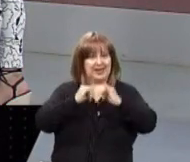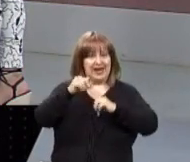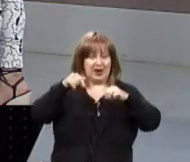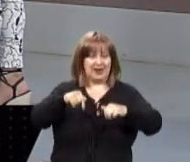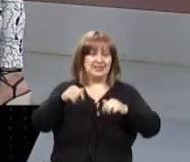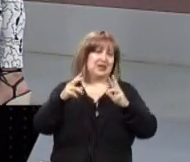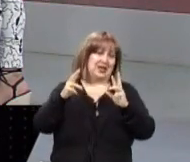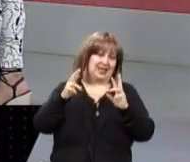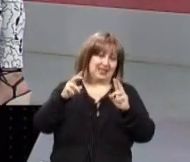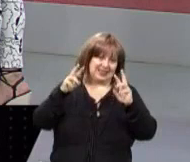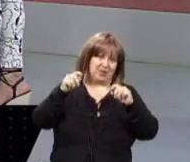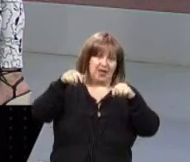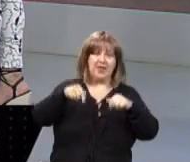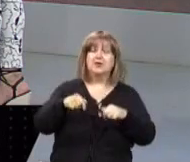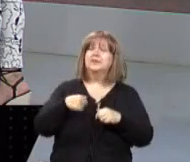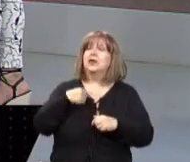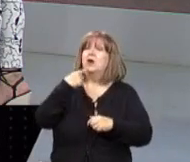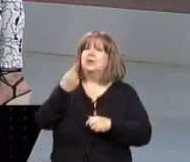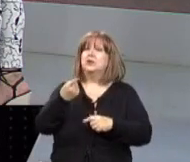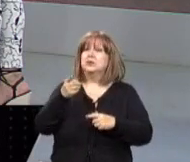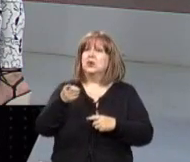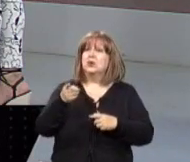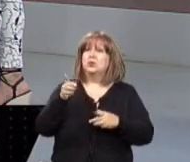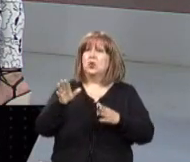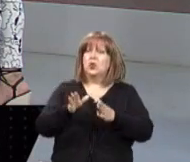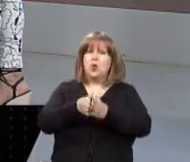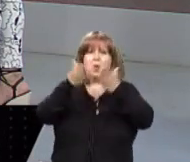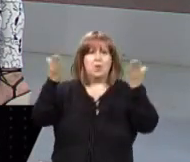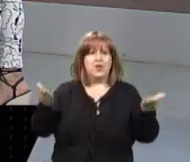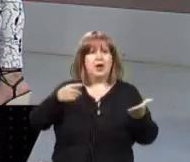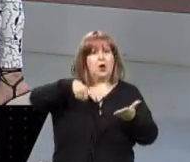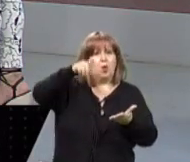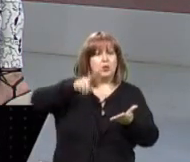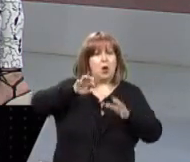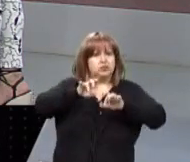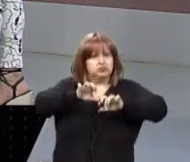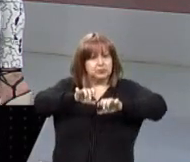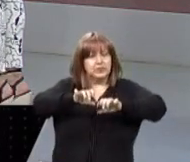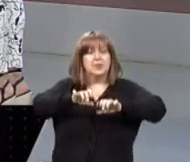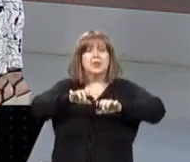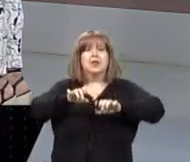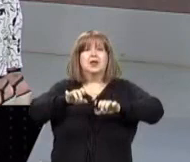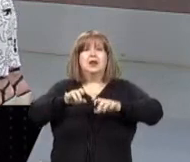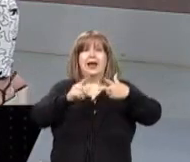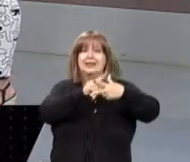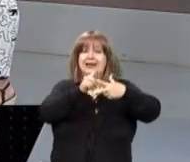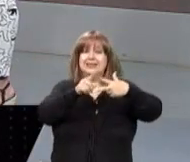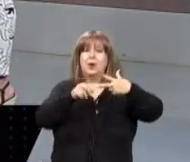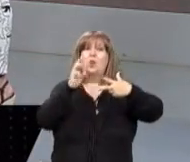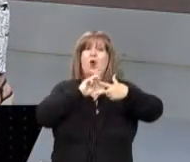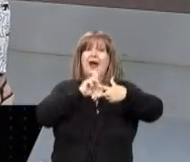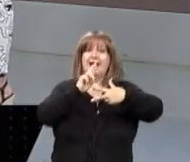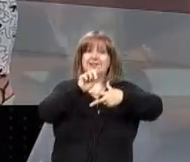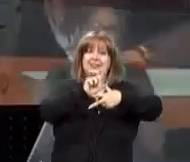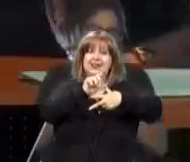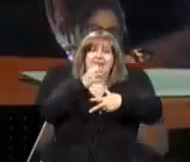antecedentes importantes, vos lo contás en tu nota del Diario 1 cuando se habla de este nuevo nieto recuperado. Las tres habían sido mujeres, del 2007 al 2017 es